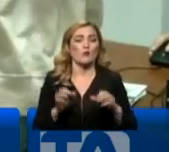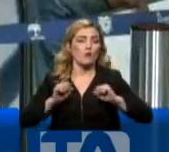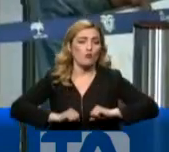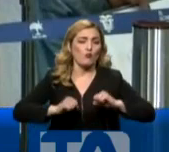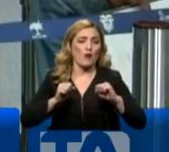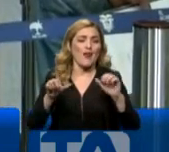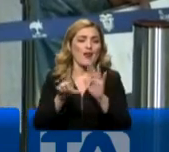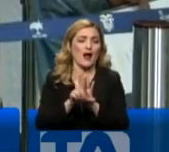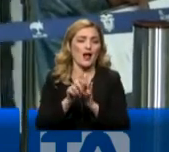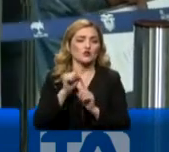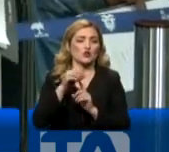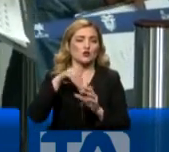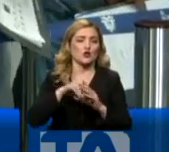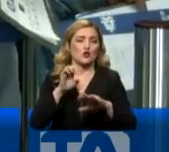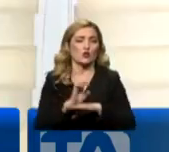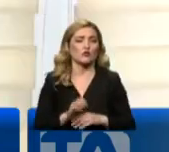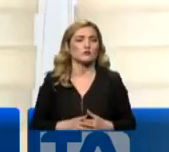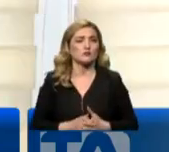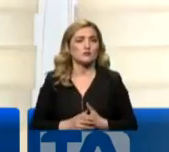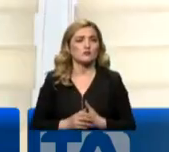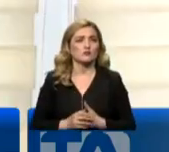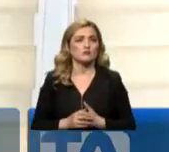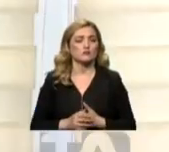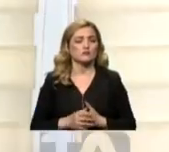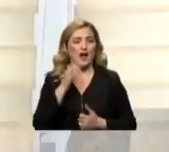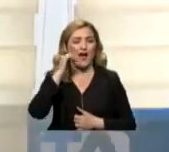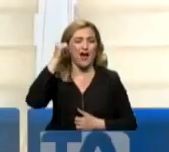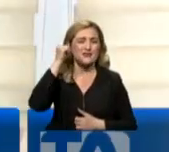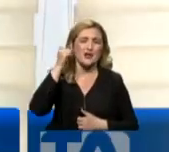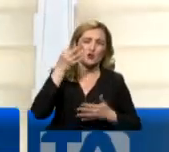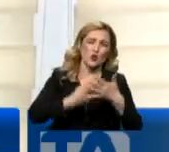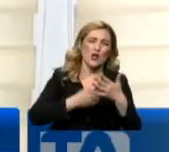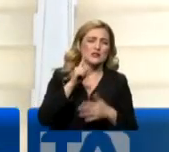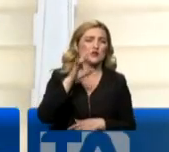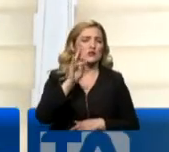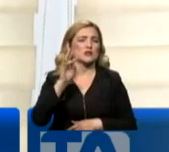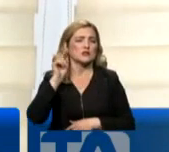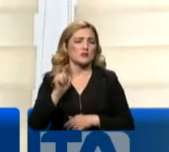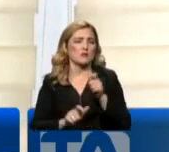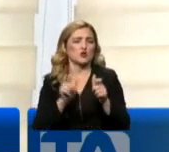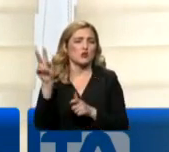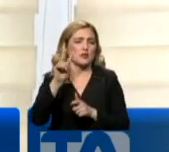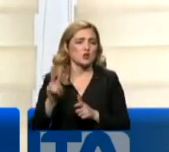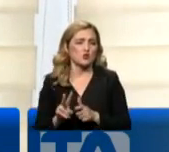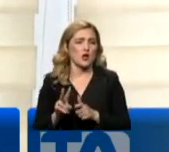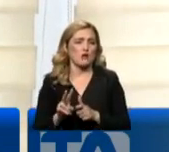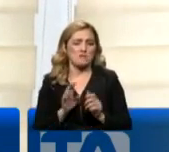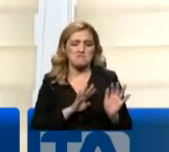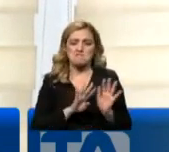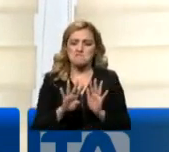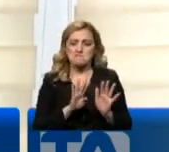permita regularizar su permanencia en el Ecuador. Con corte al día de ayer tenemos cerca de 177 mil ciudadanos venezolanos que